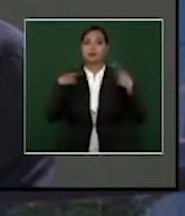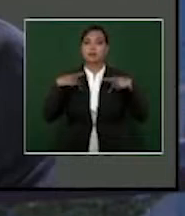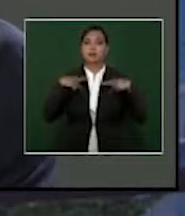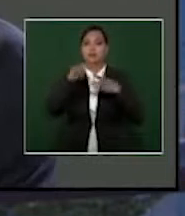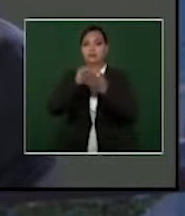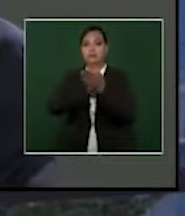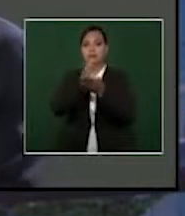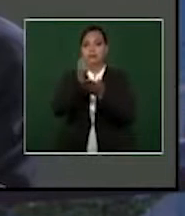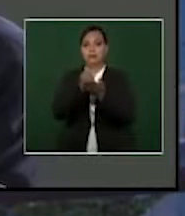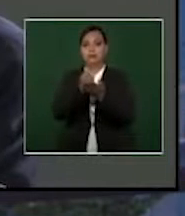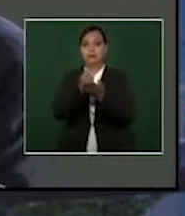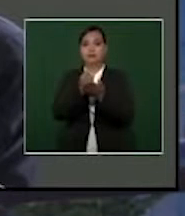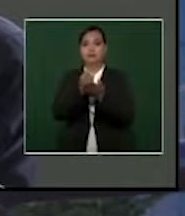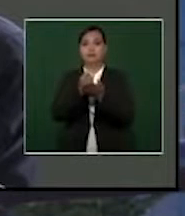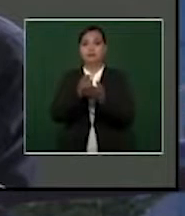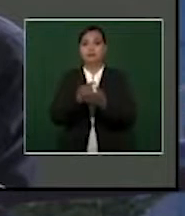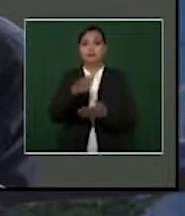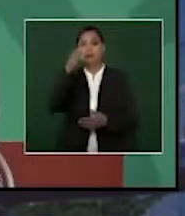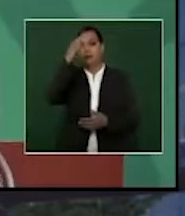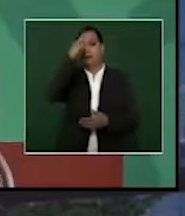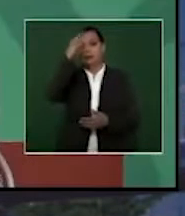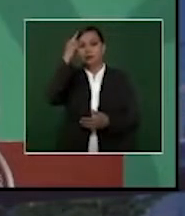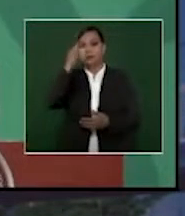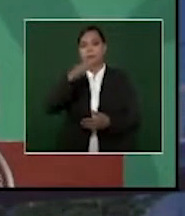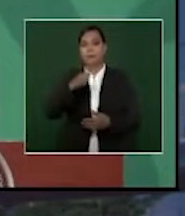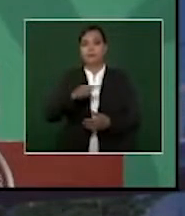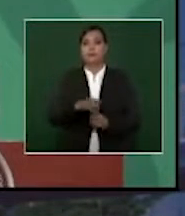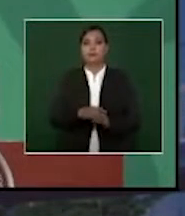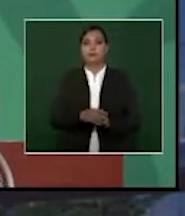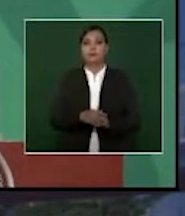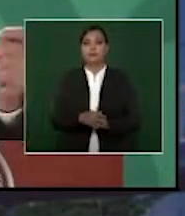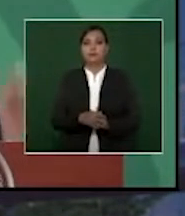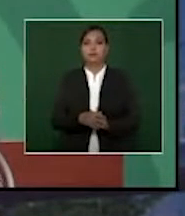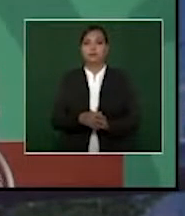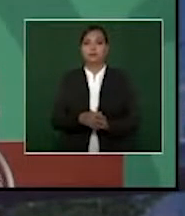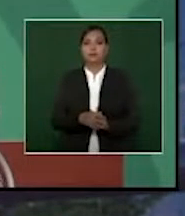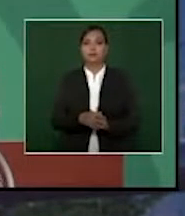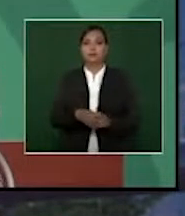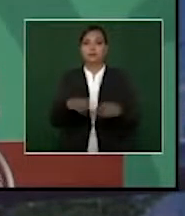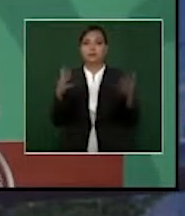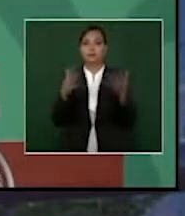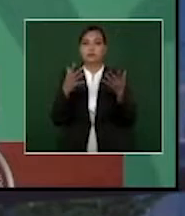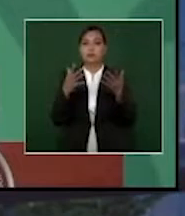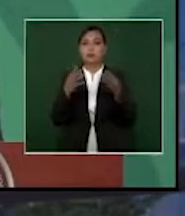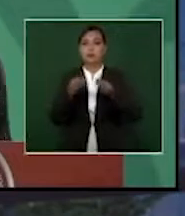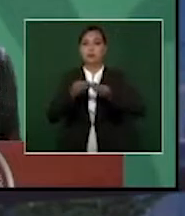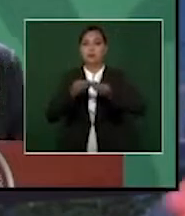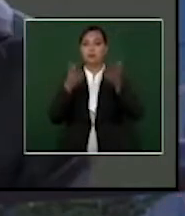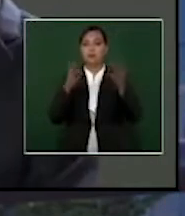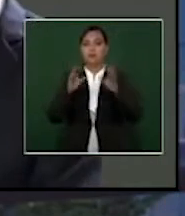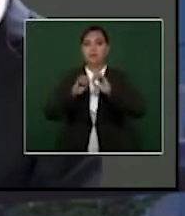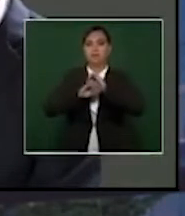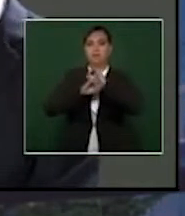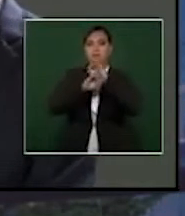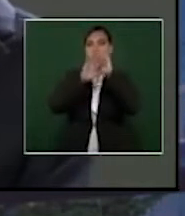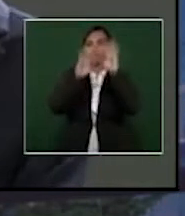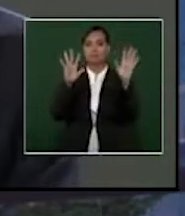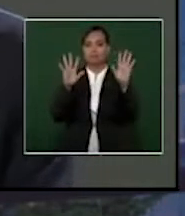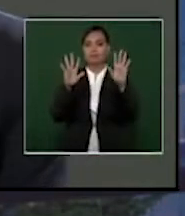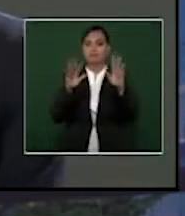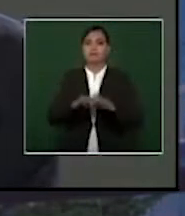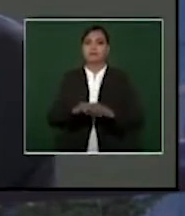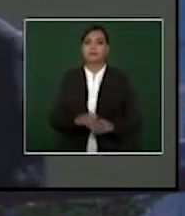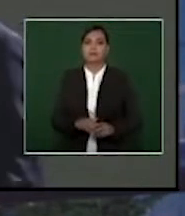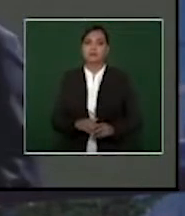que algunos tengan relaciones con la delincuencia en relación al juez de Tamaulipas que